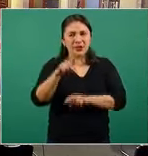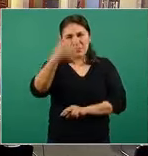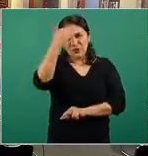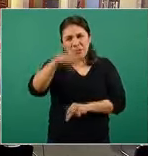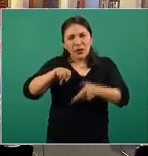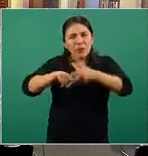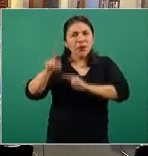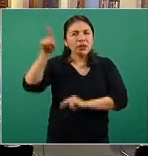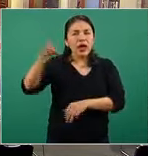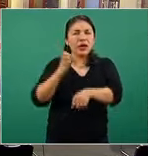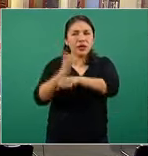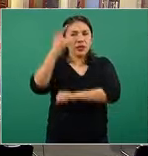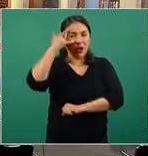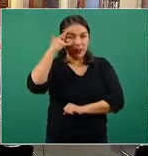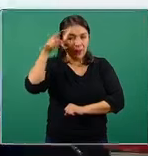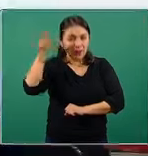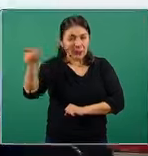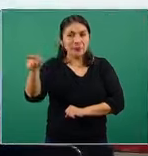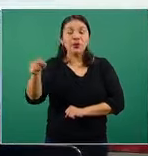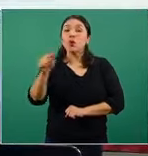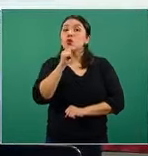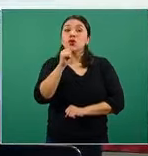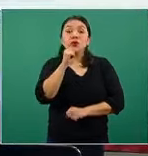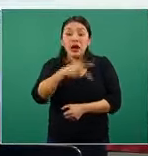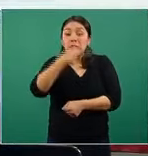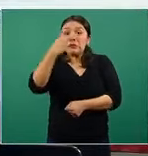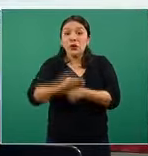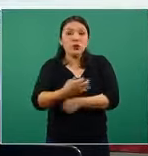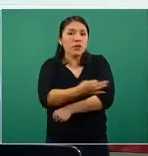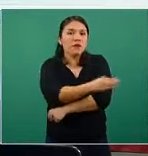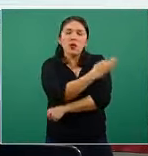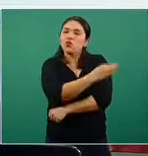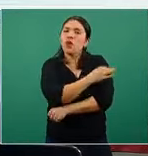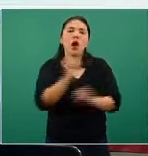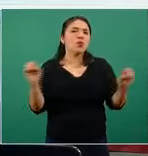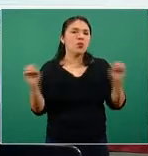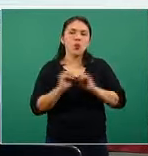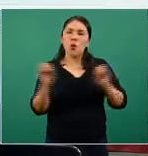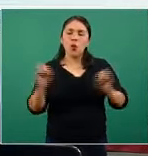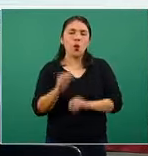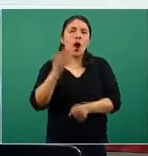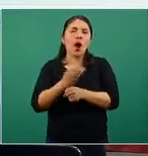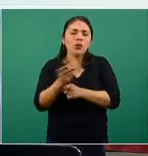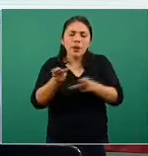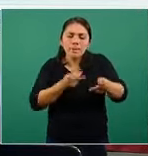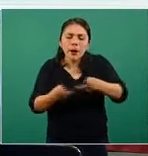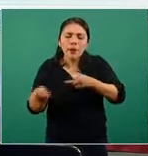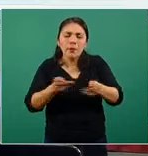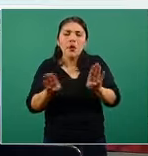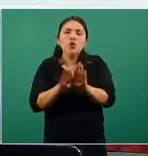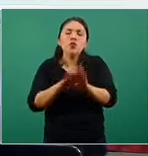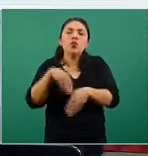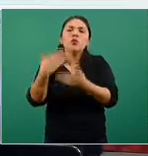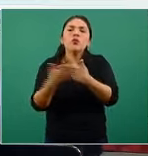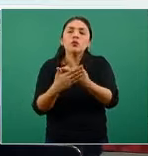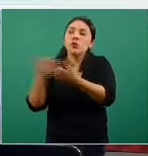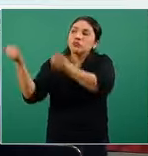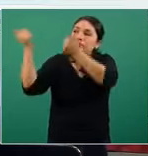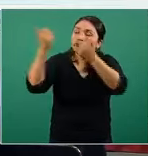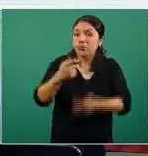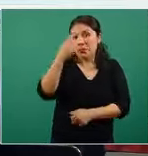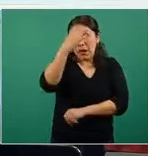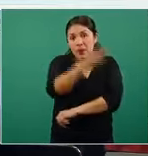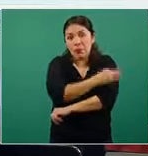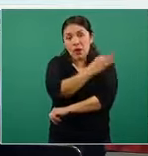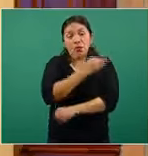se inició en el estado de Campeche, todavía no ha recibido las segundas dosis, se están programando en base a siguientes embarques de